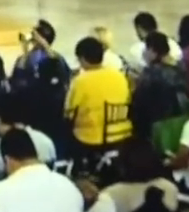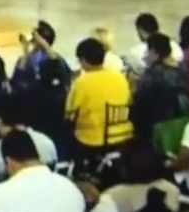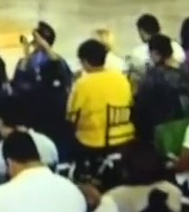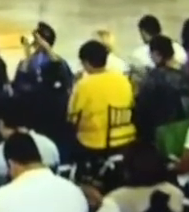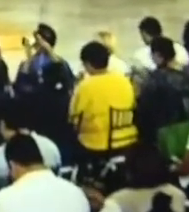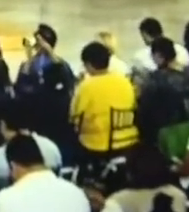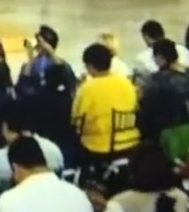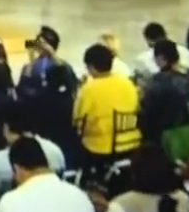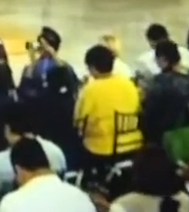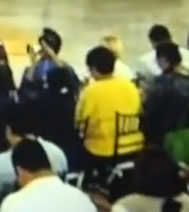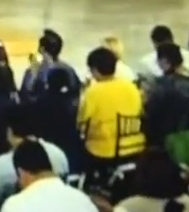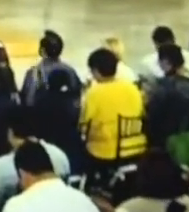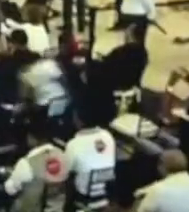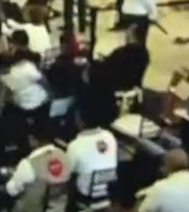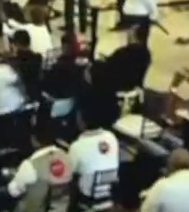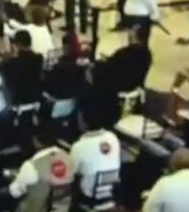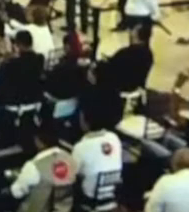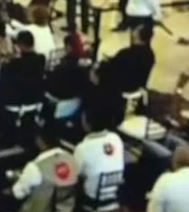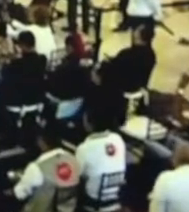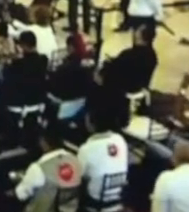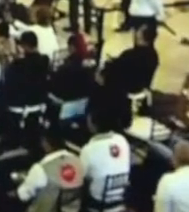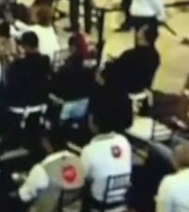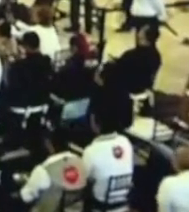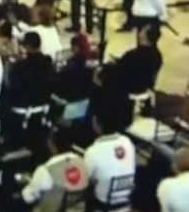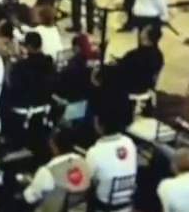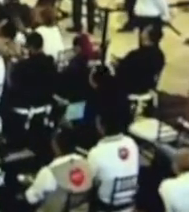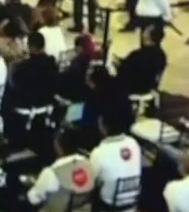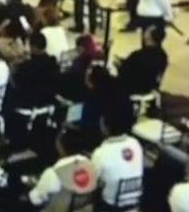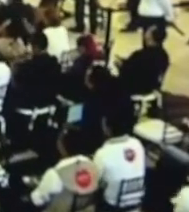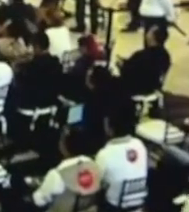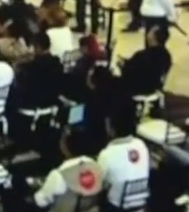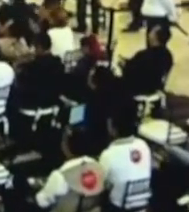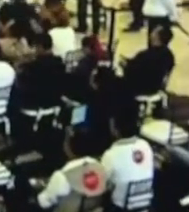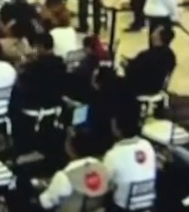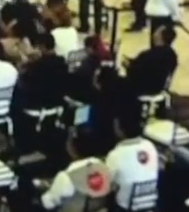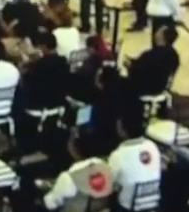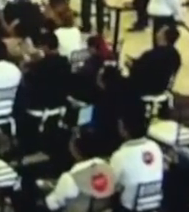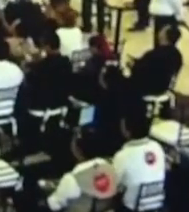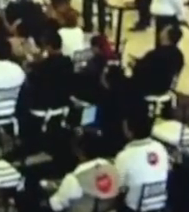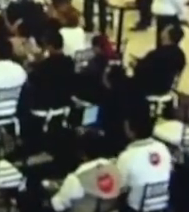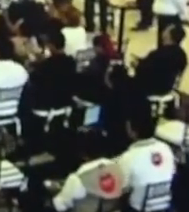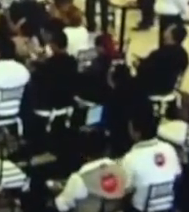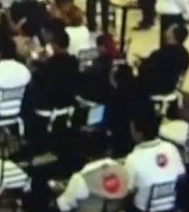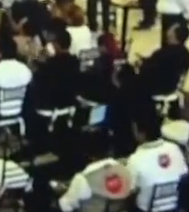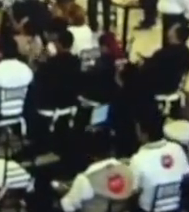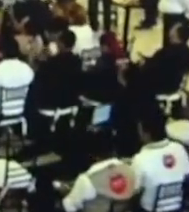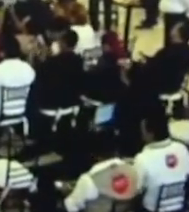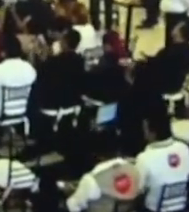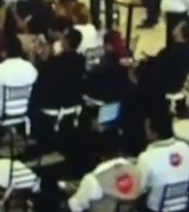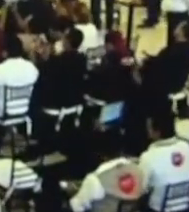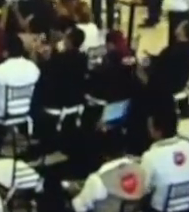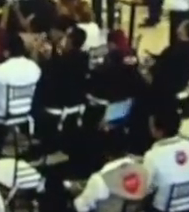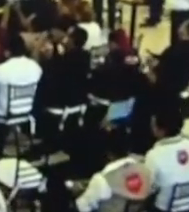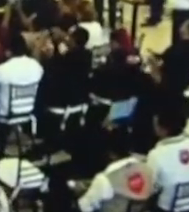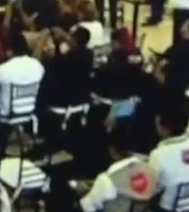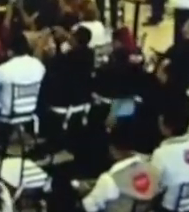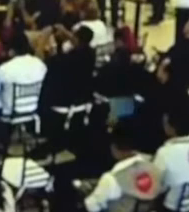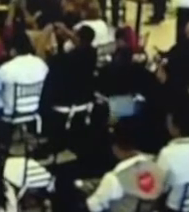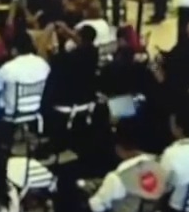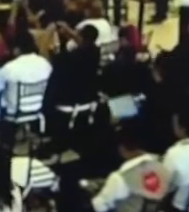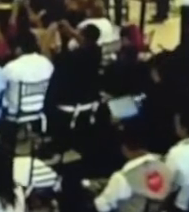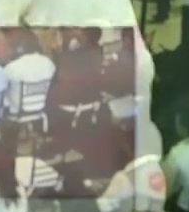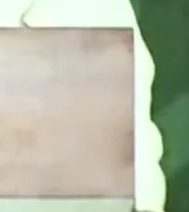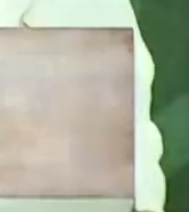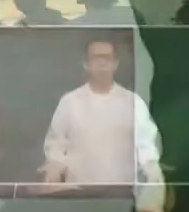erradicar la violencia y lamentó la situación que vive en algunos municipios de la entidad hecho que aseguró cambiará durante su